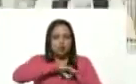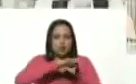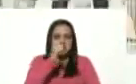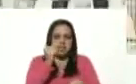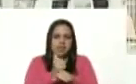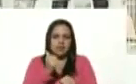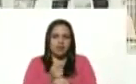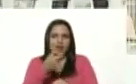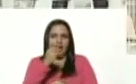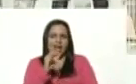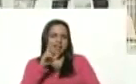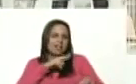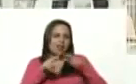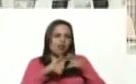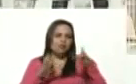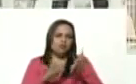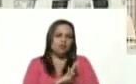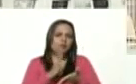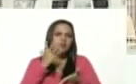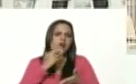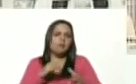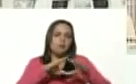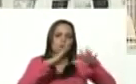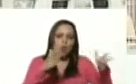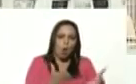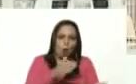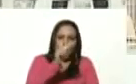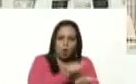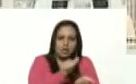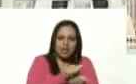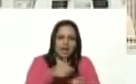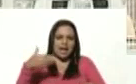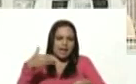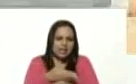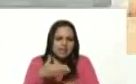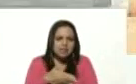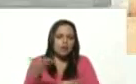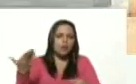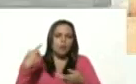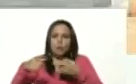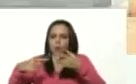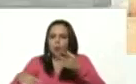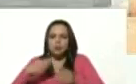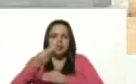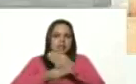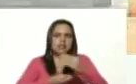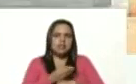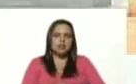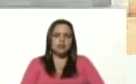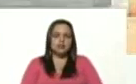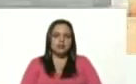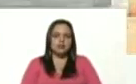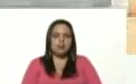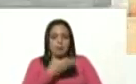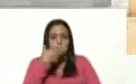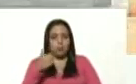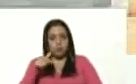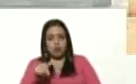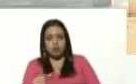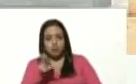que tengan que ver con el ramo, tales como bloqueras, talleres de herrería, carpinterías, entre otras, para aprovechar estos espacios y de esta